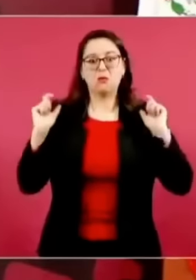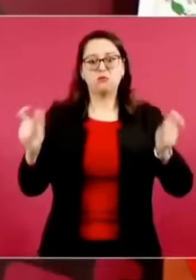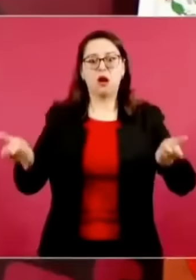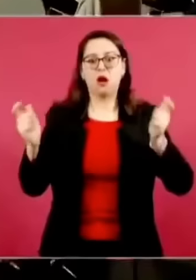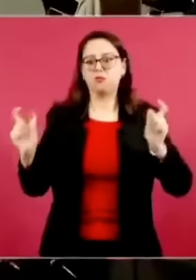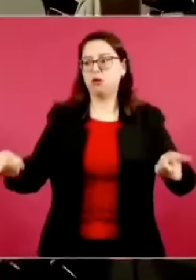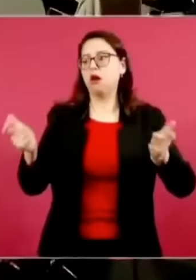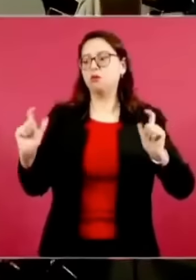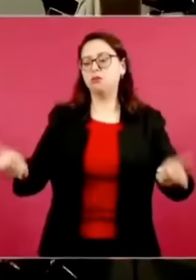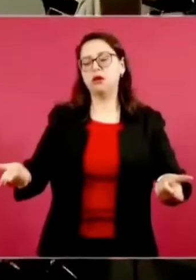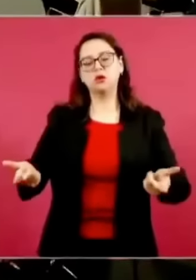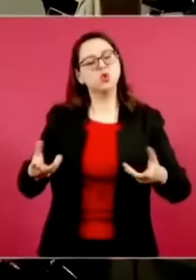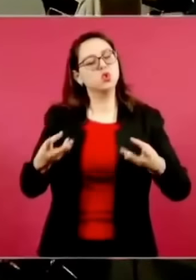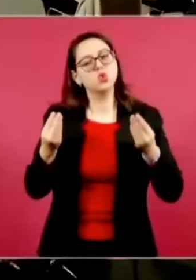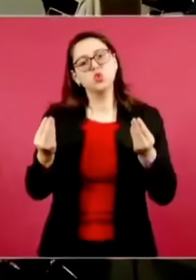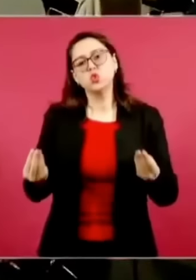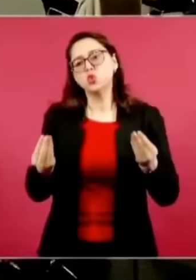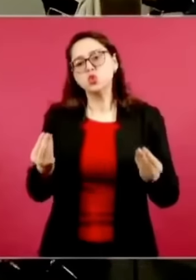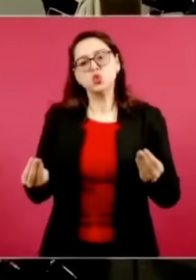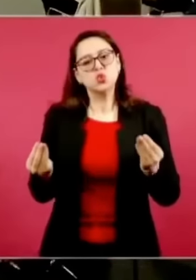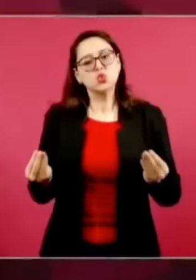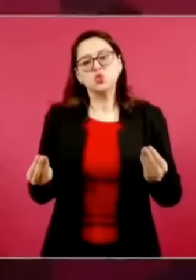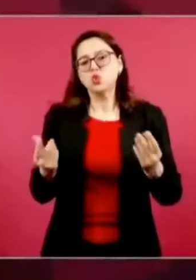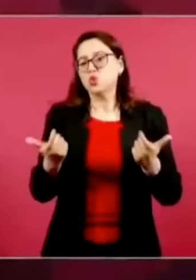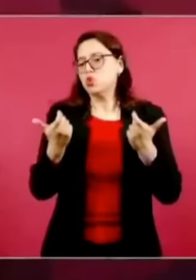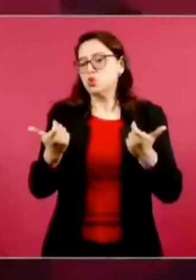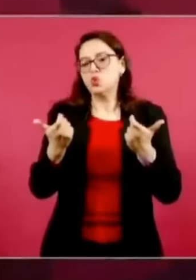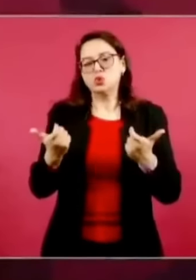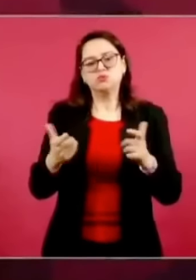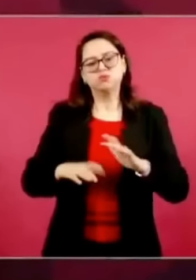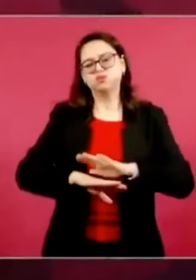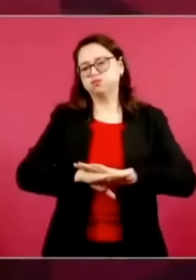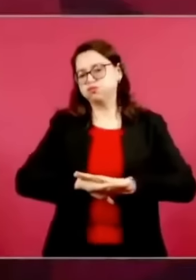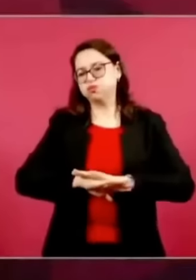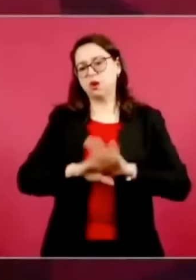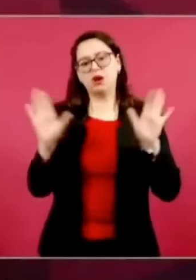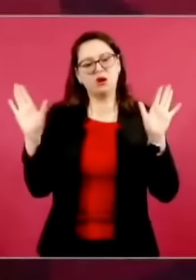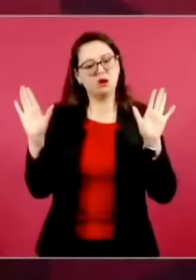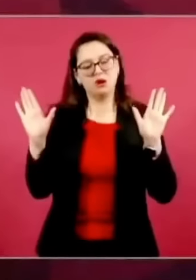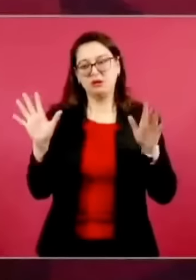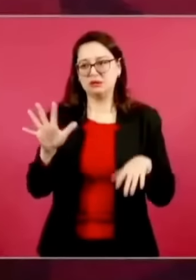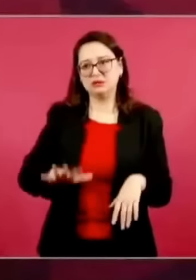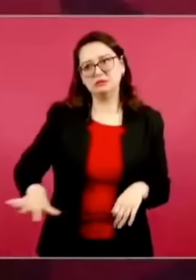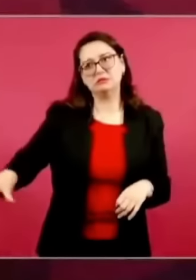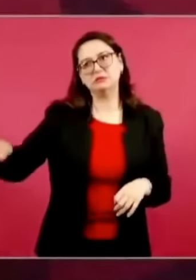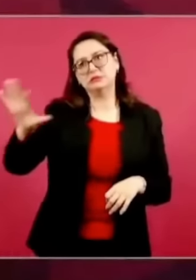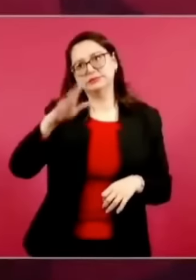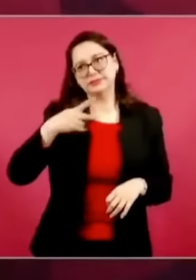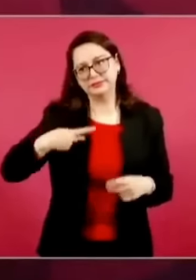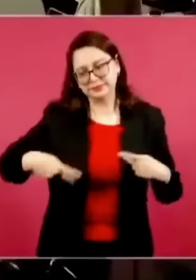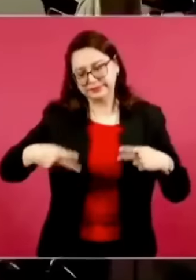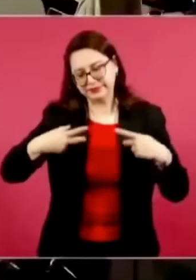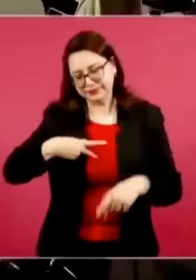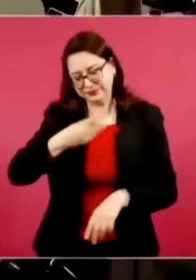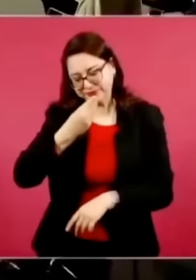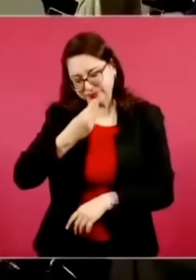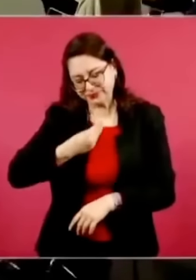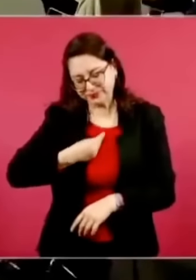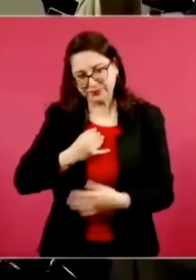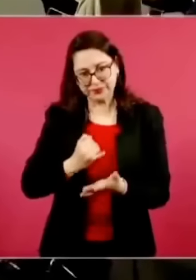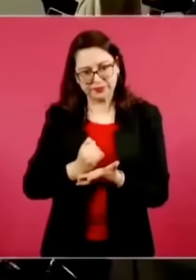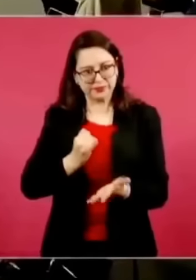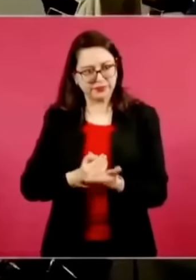porque había que estarles dando dinero, y ese es el fondo. Esto es